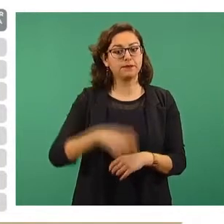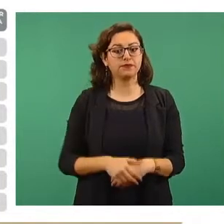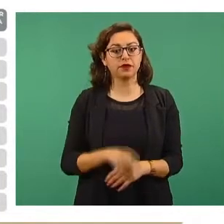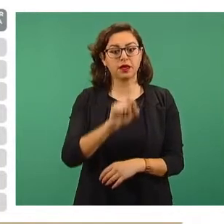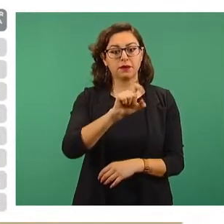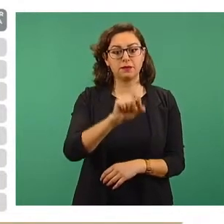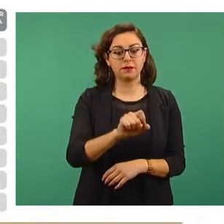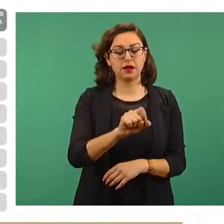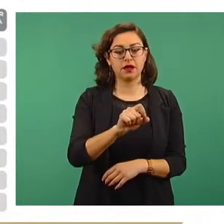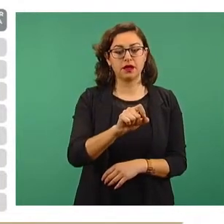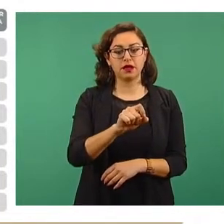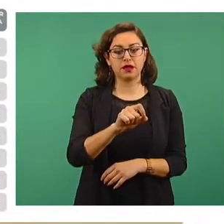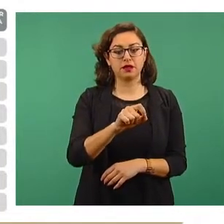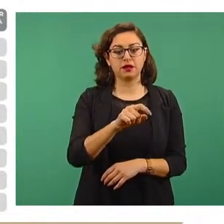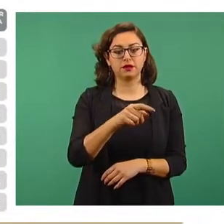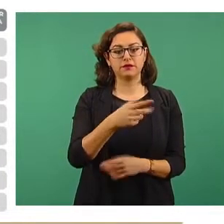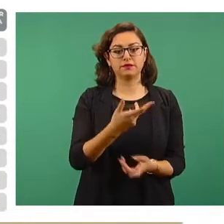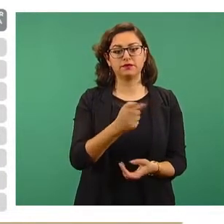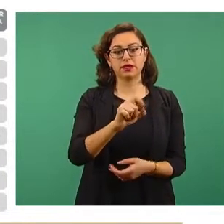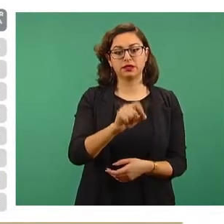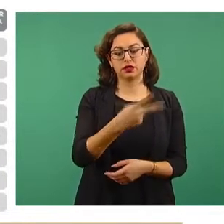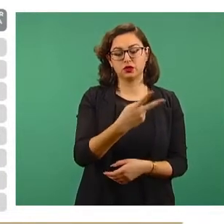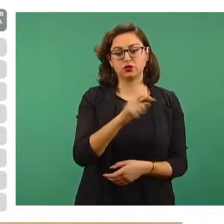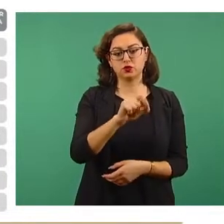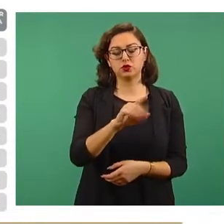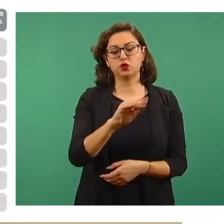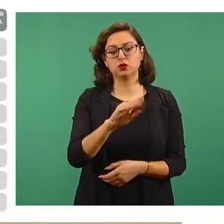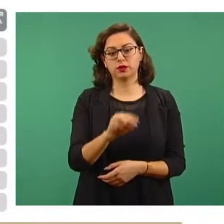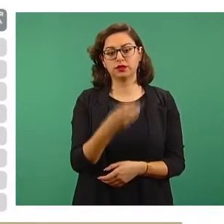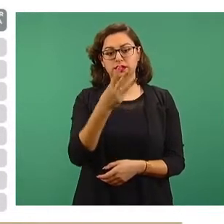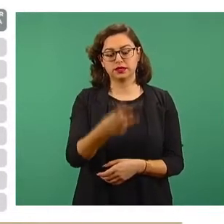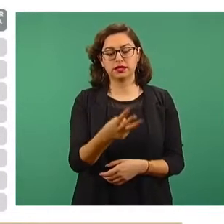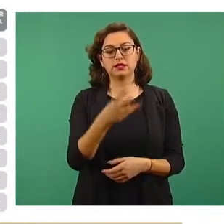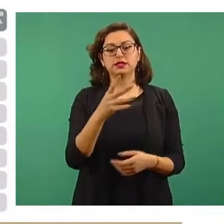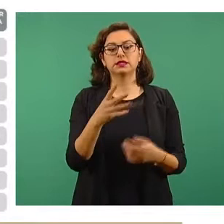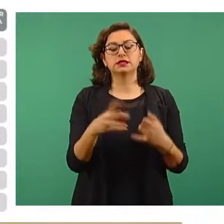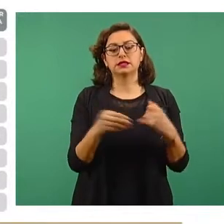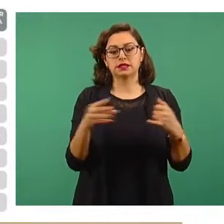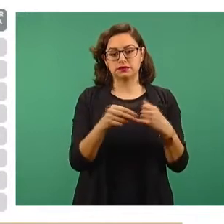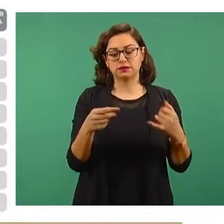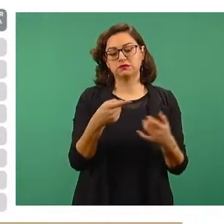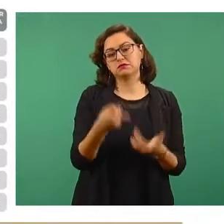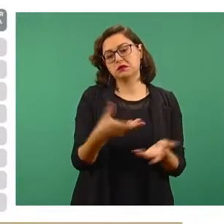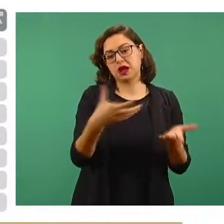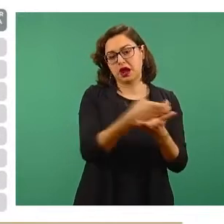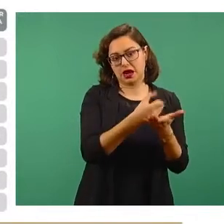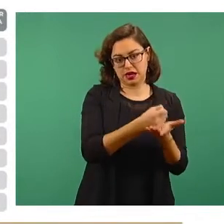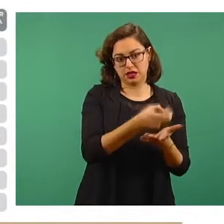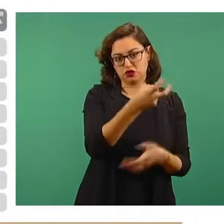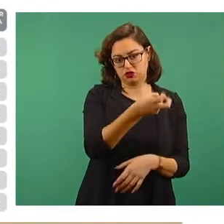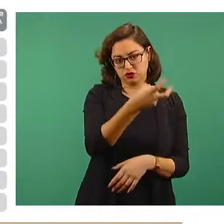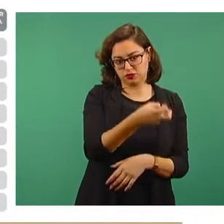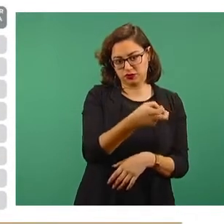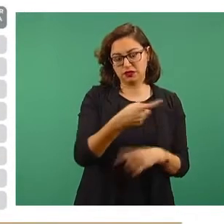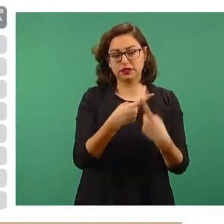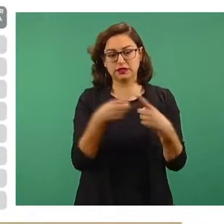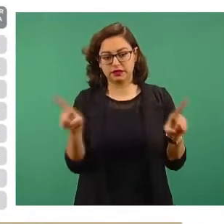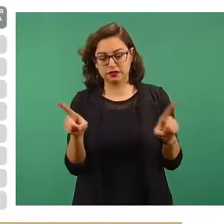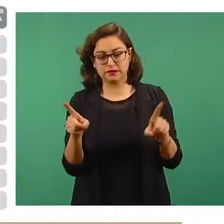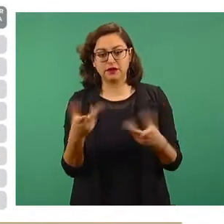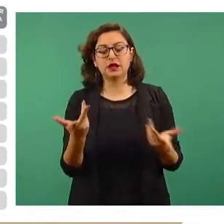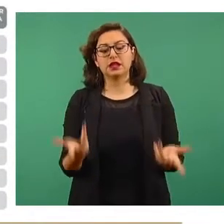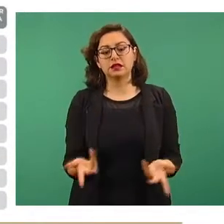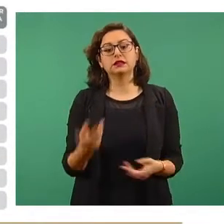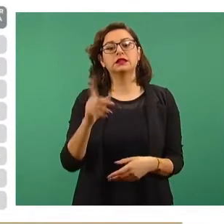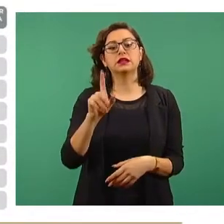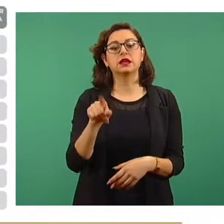38 centavos y un precio por litro de 22 pesos con 93 centavos. Comparado con el margen más bajo de 15 centavos por